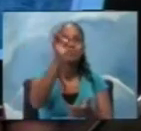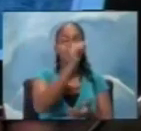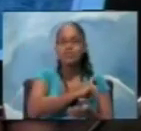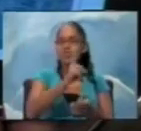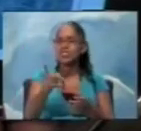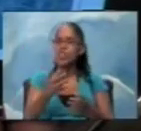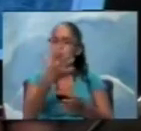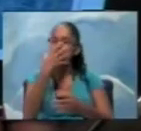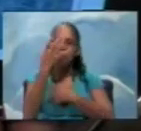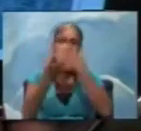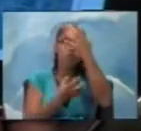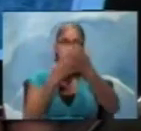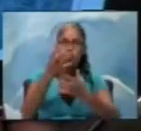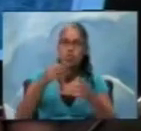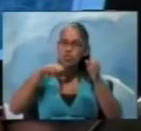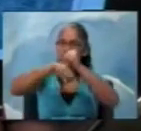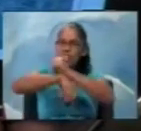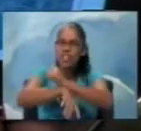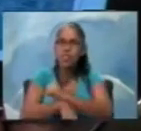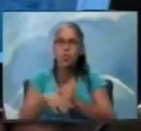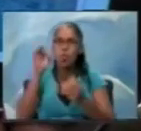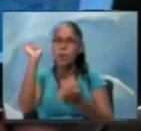de yuca, a punta...